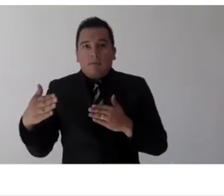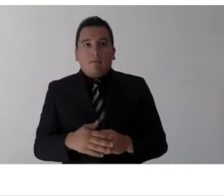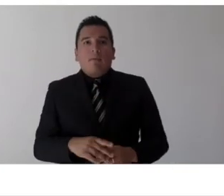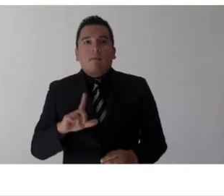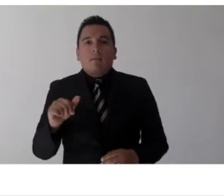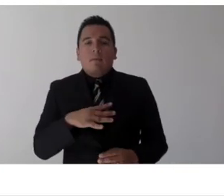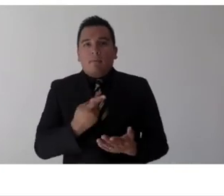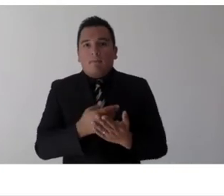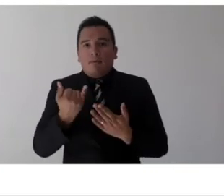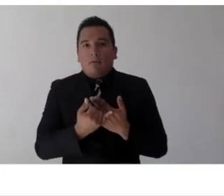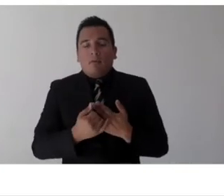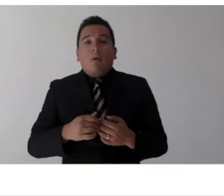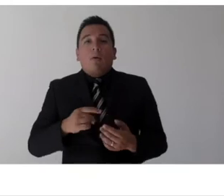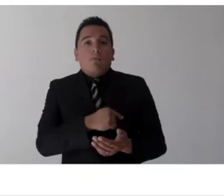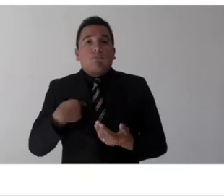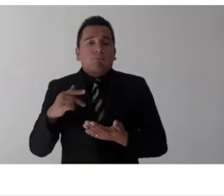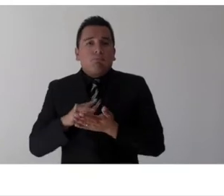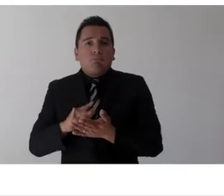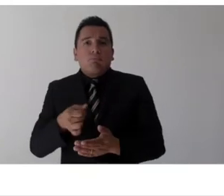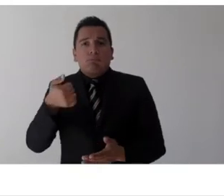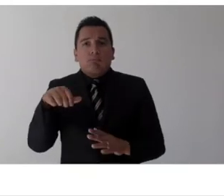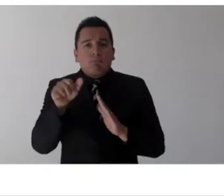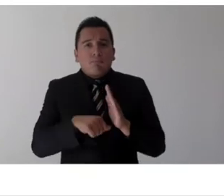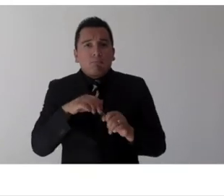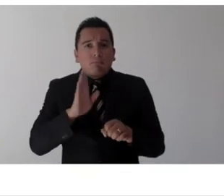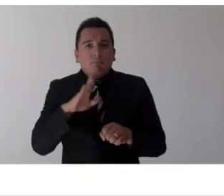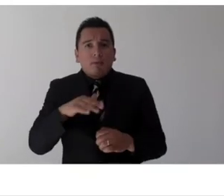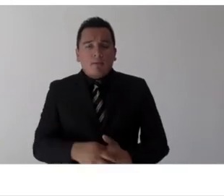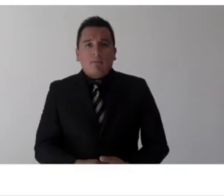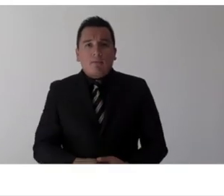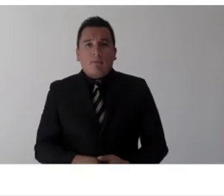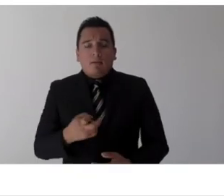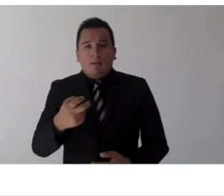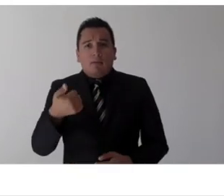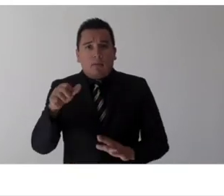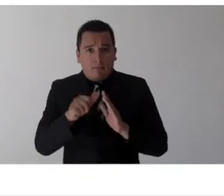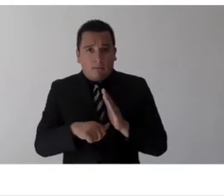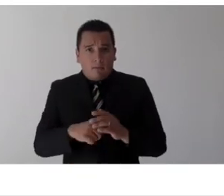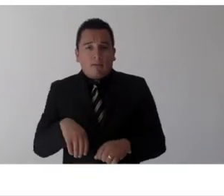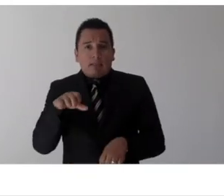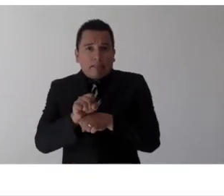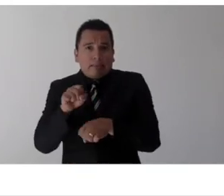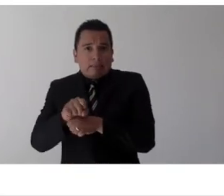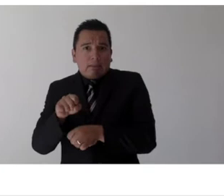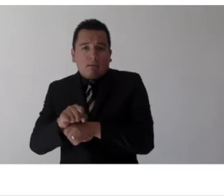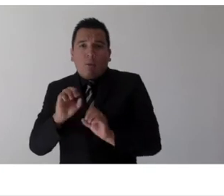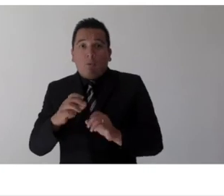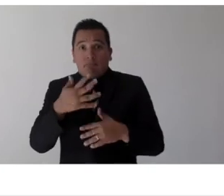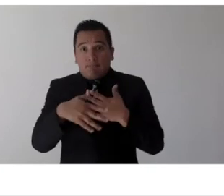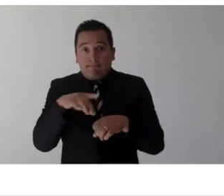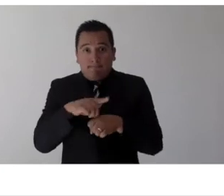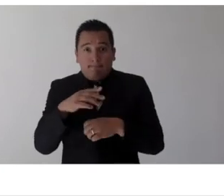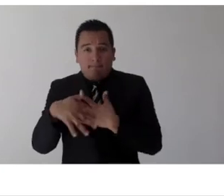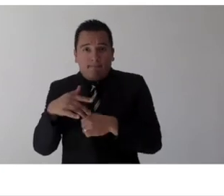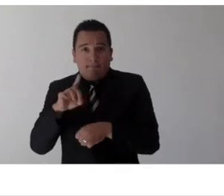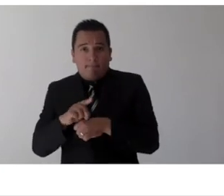6 meses más. Y esos 6 meses, cada semana o cada 15 días, dependiendo la necesidad de cada uno de